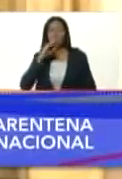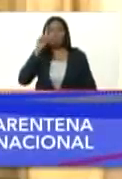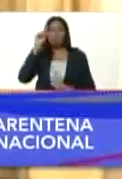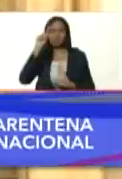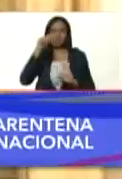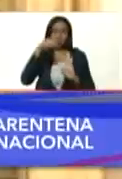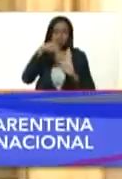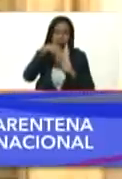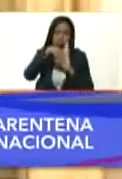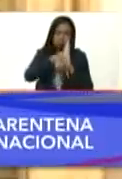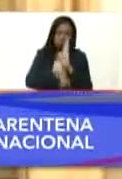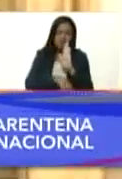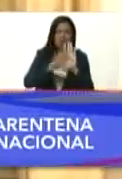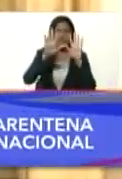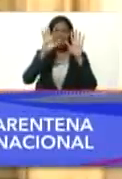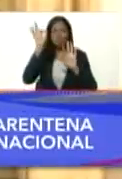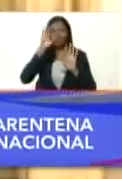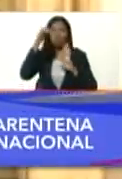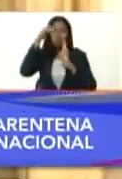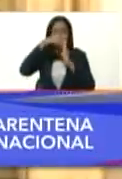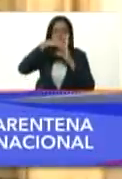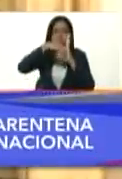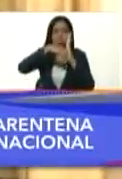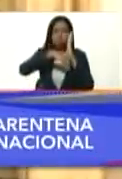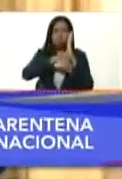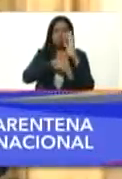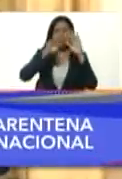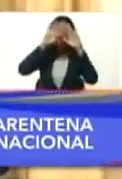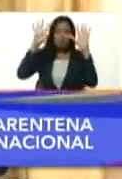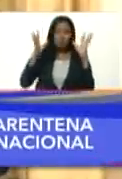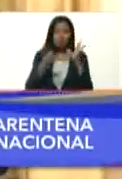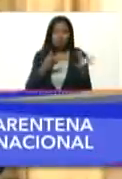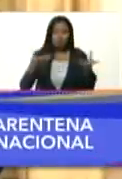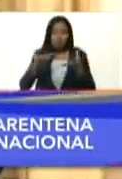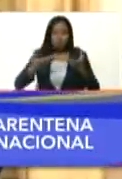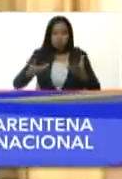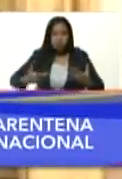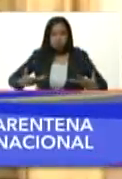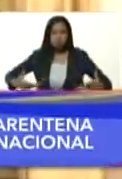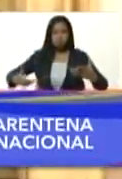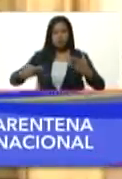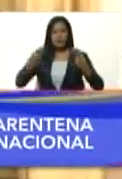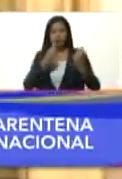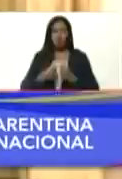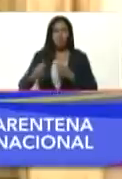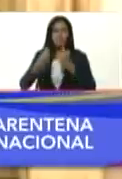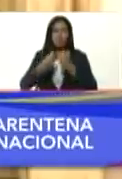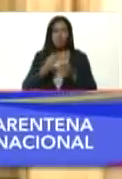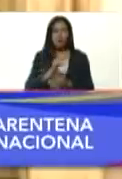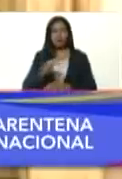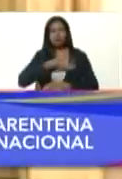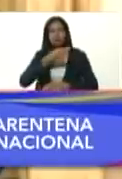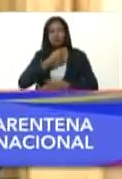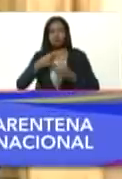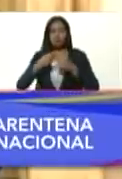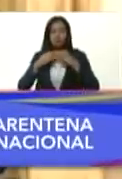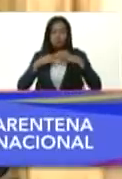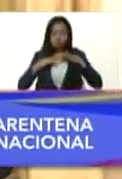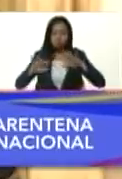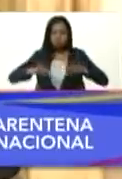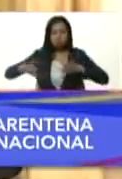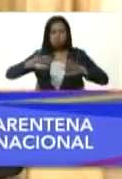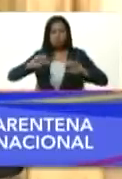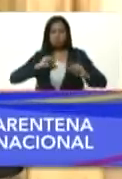10%. El mundo se está estremeciendo a nivel económico. La sociedad se está